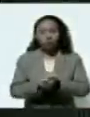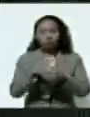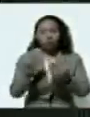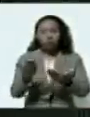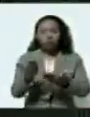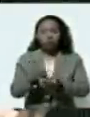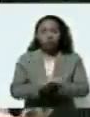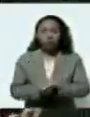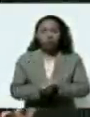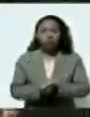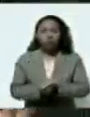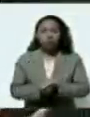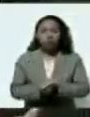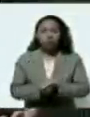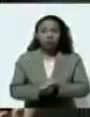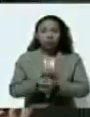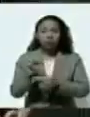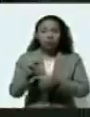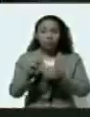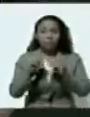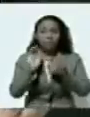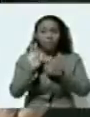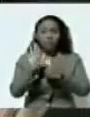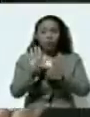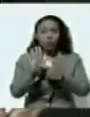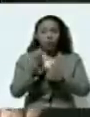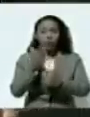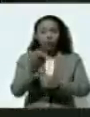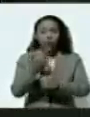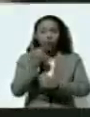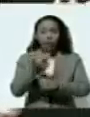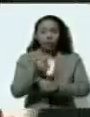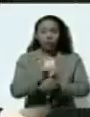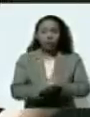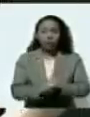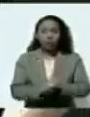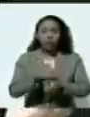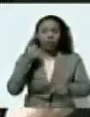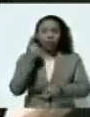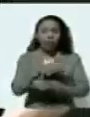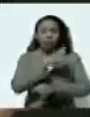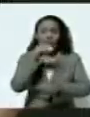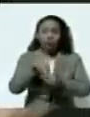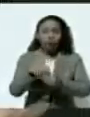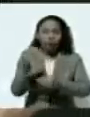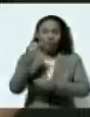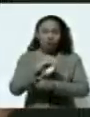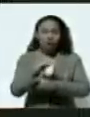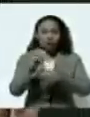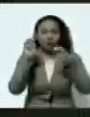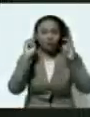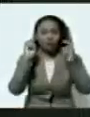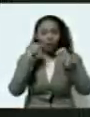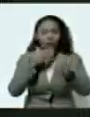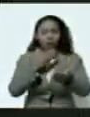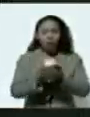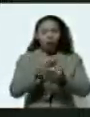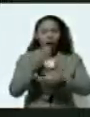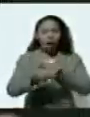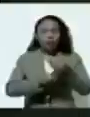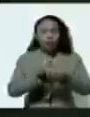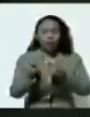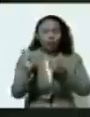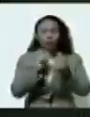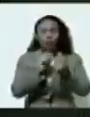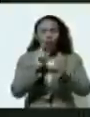pues era parte del planteamiento, y usted ha indicado que se debe incluir a más sectores para propiciar el diálogo.